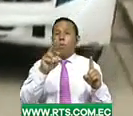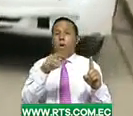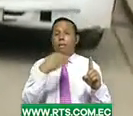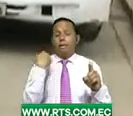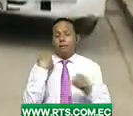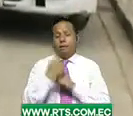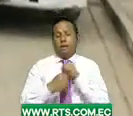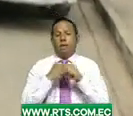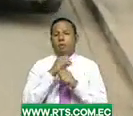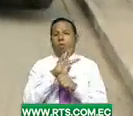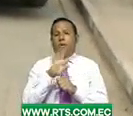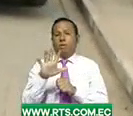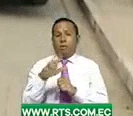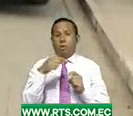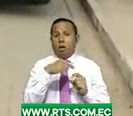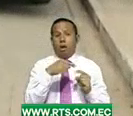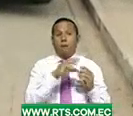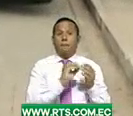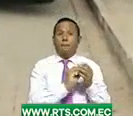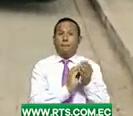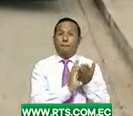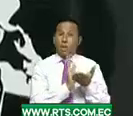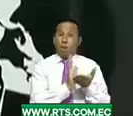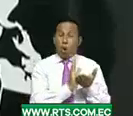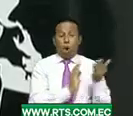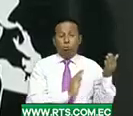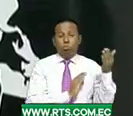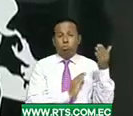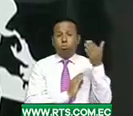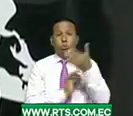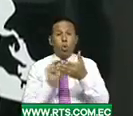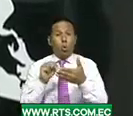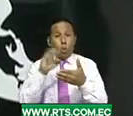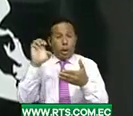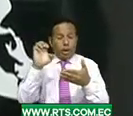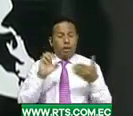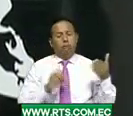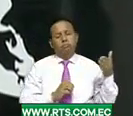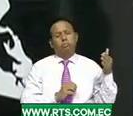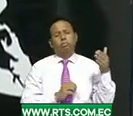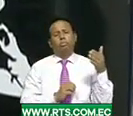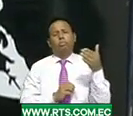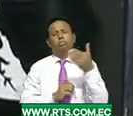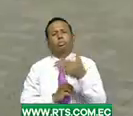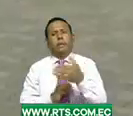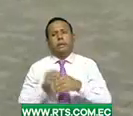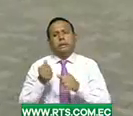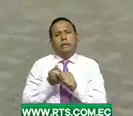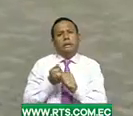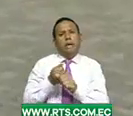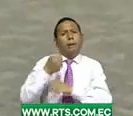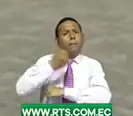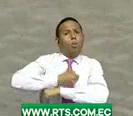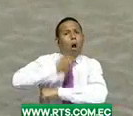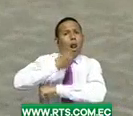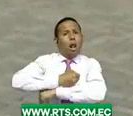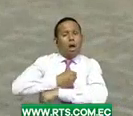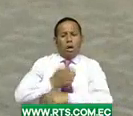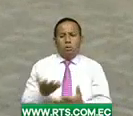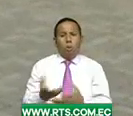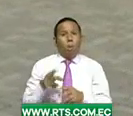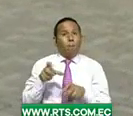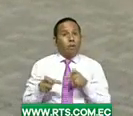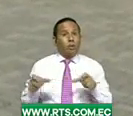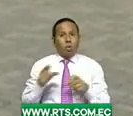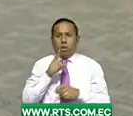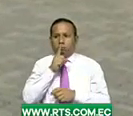Flor de Bastión al noroeste de Guayaquil para dirigirse a su trabajo. A la altura de Pascuales, delincuentes ingresaron a la línea 2